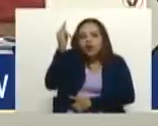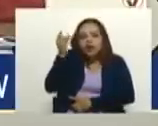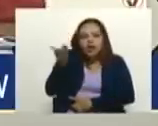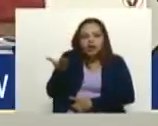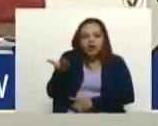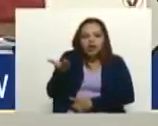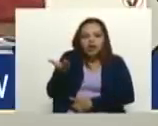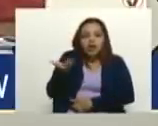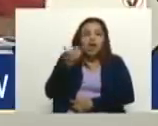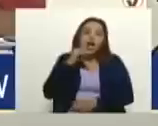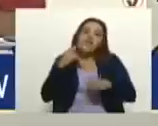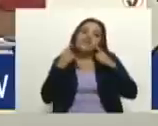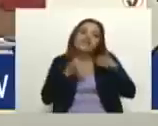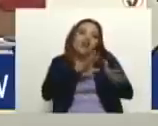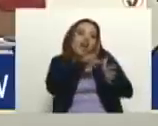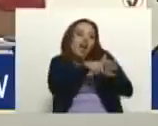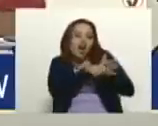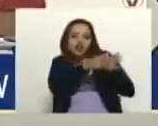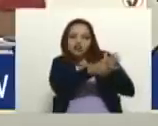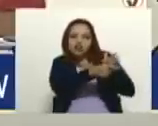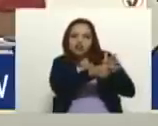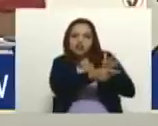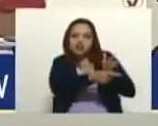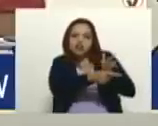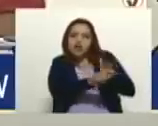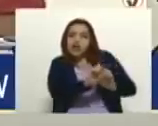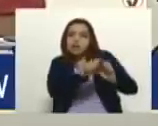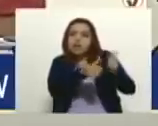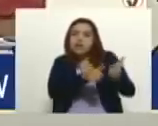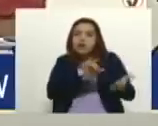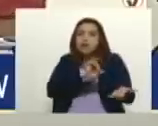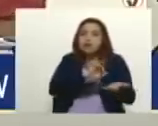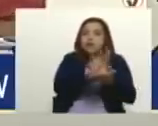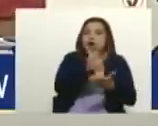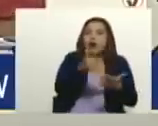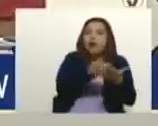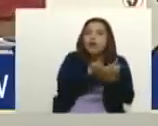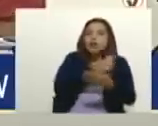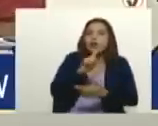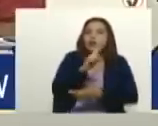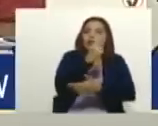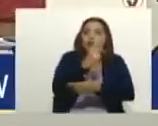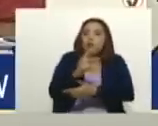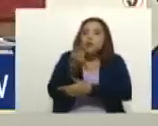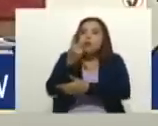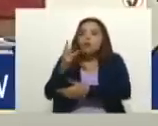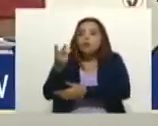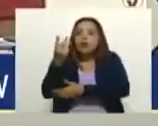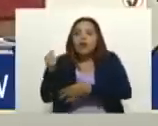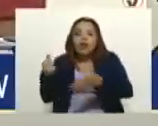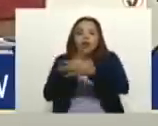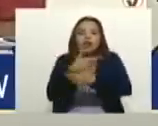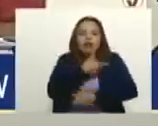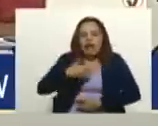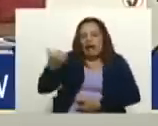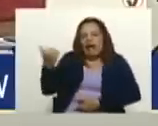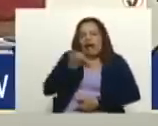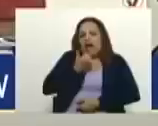Hubo fraude, comienza la salida 1, 2, 3, todas sus variantes, intentos de